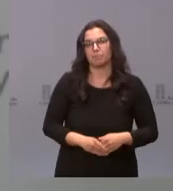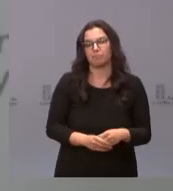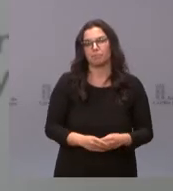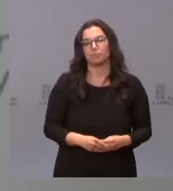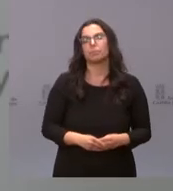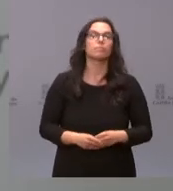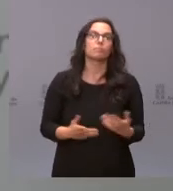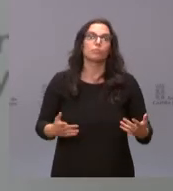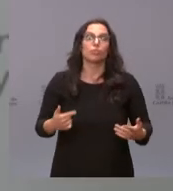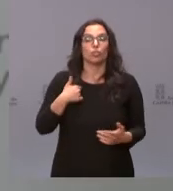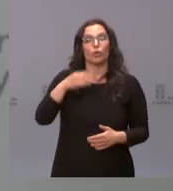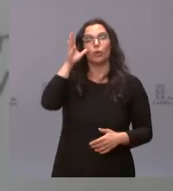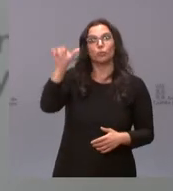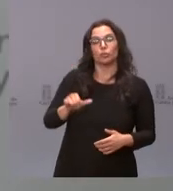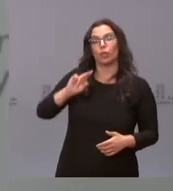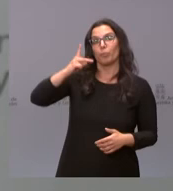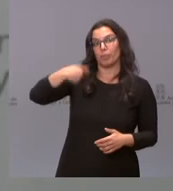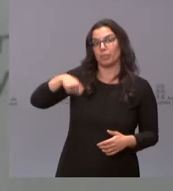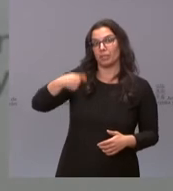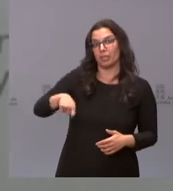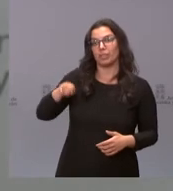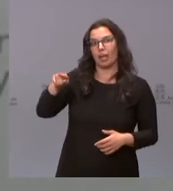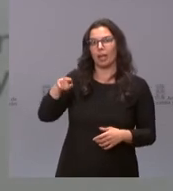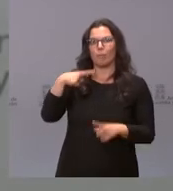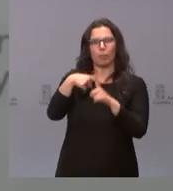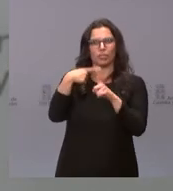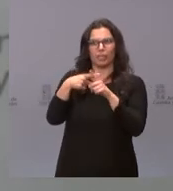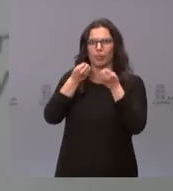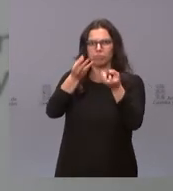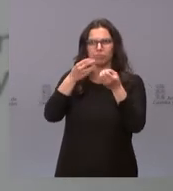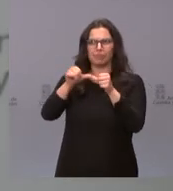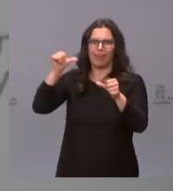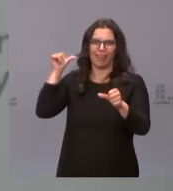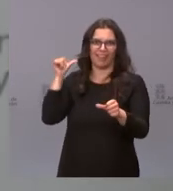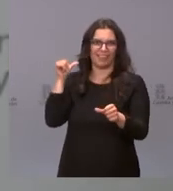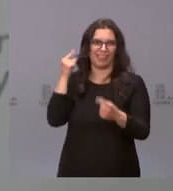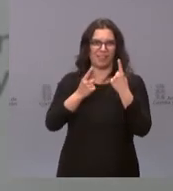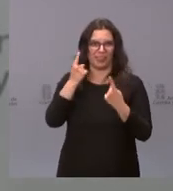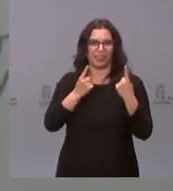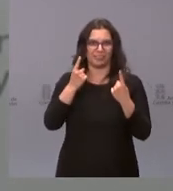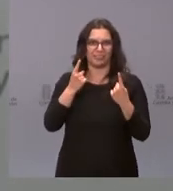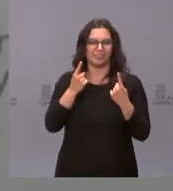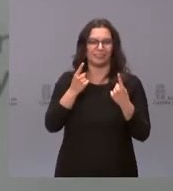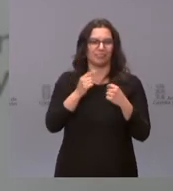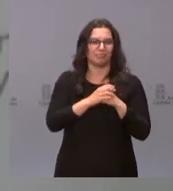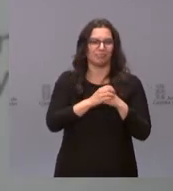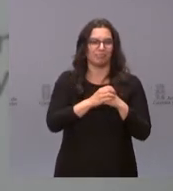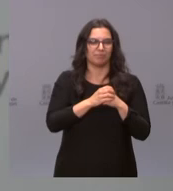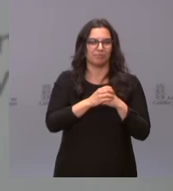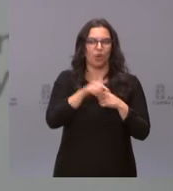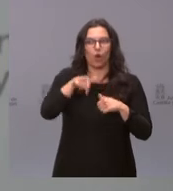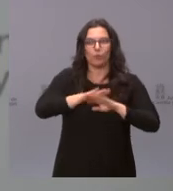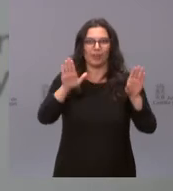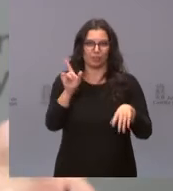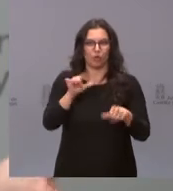bueno yo he escuchado al vicepresidente de declaraciones en tono positivo en otras ocasiones no solo hoy